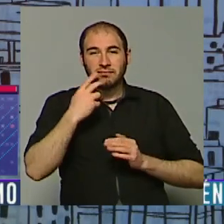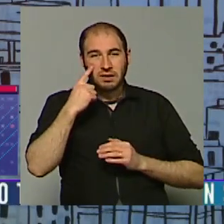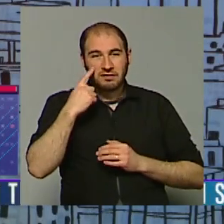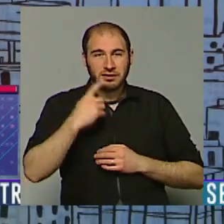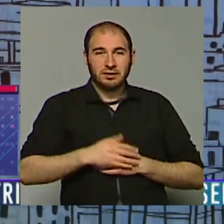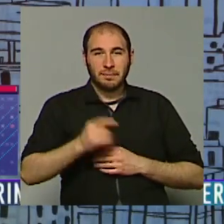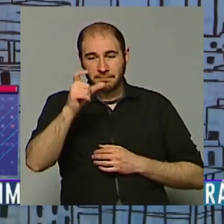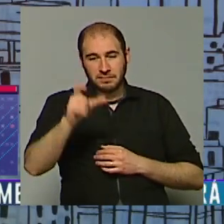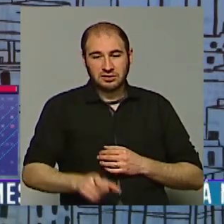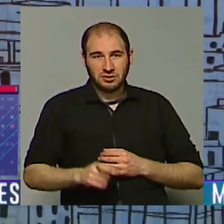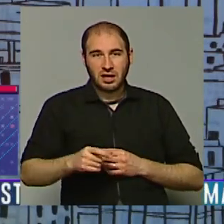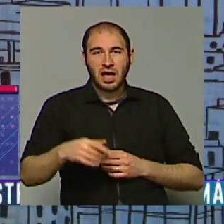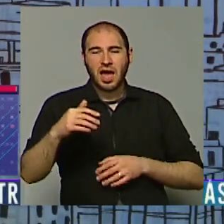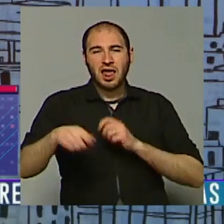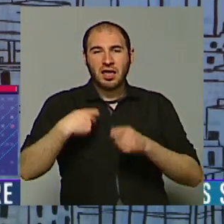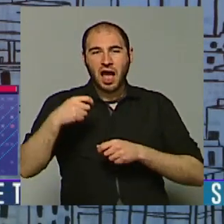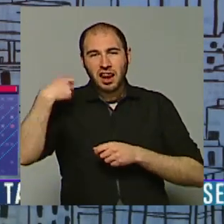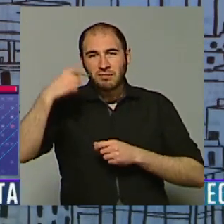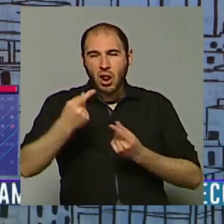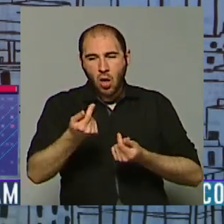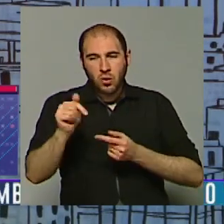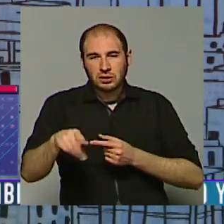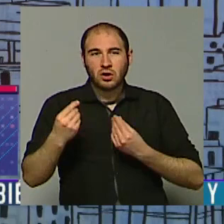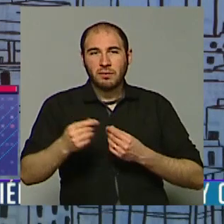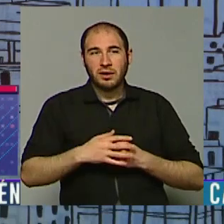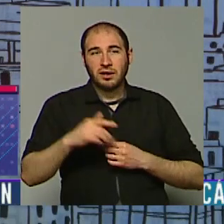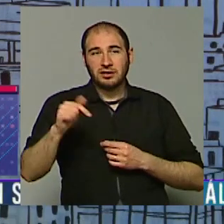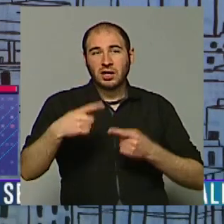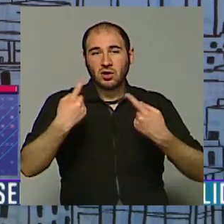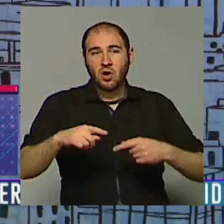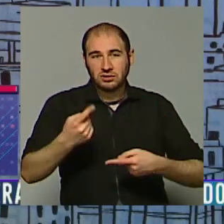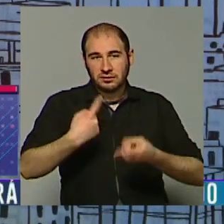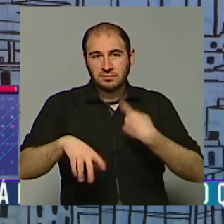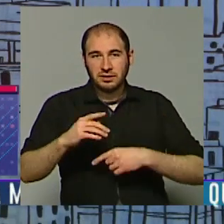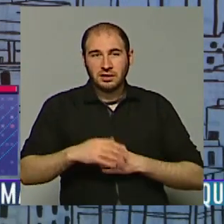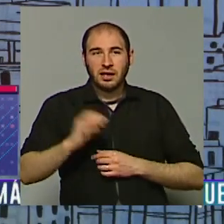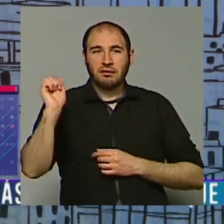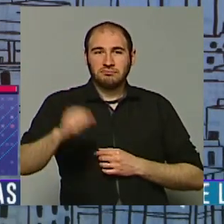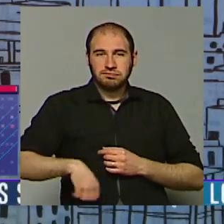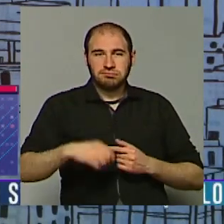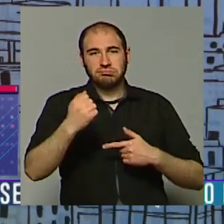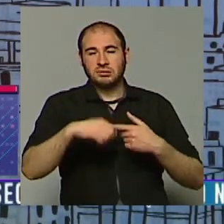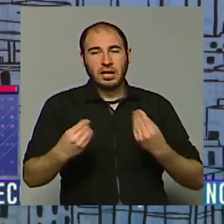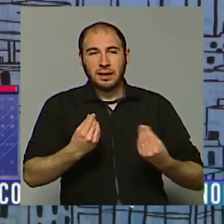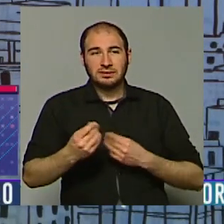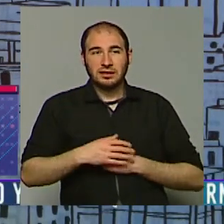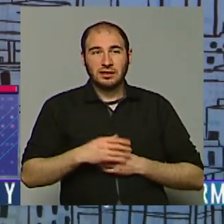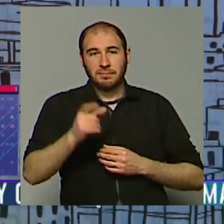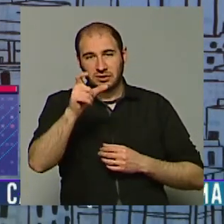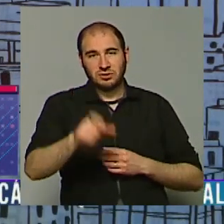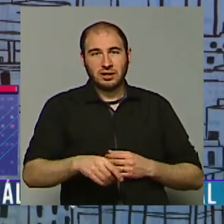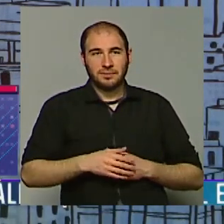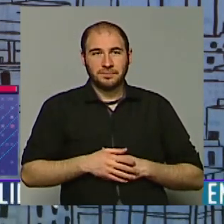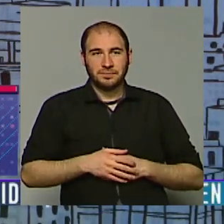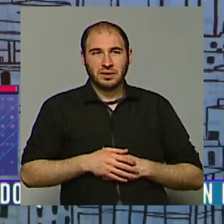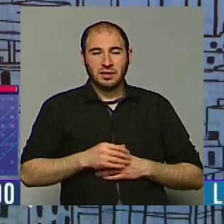lo que hace el humano al explotar a los animales y al usarlos es convertirlos en una cosa e ignorar todo eso que pasa, lo que le pasa al individuo.